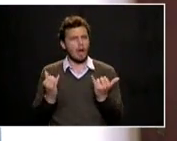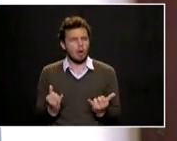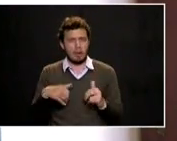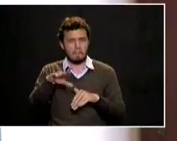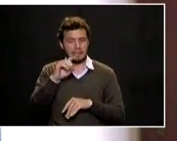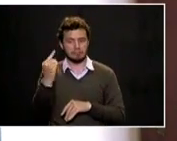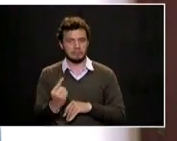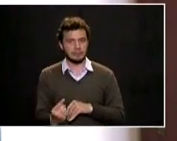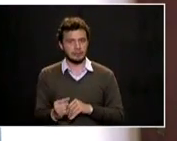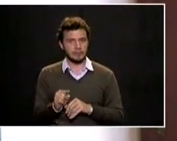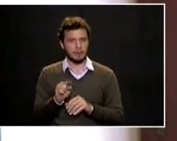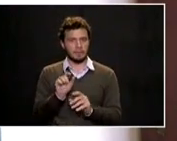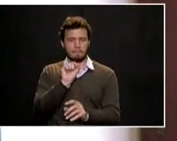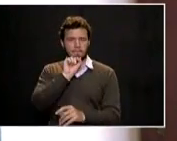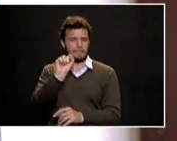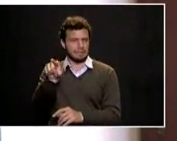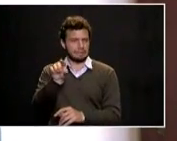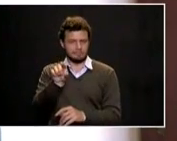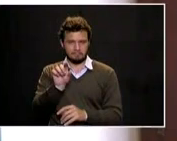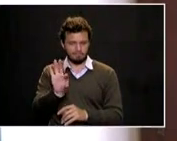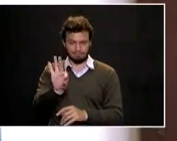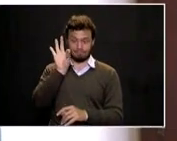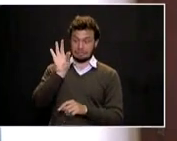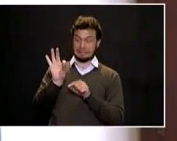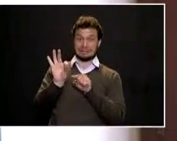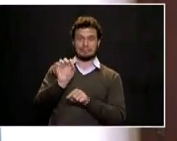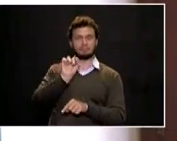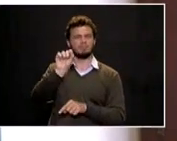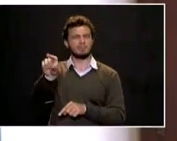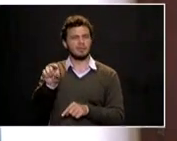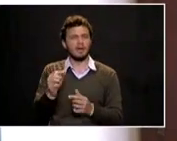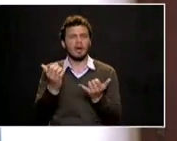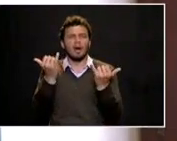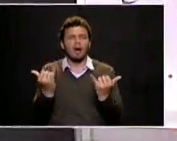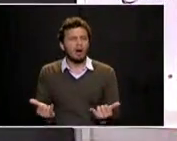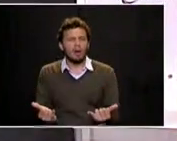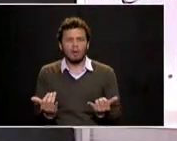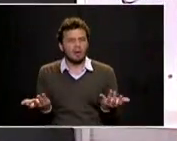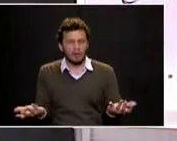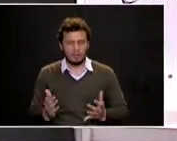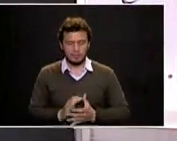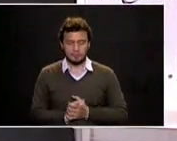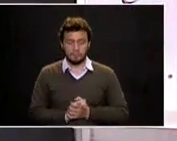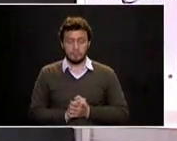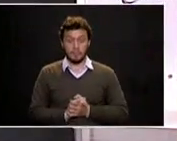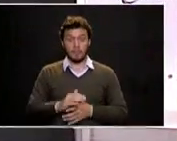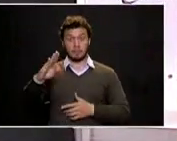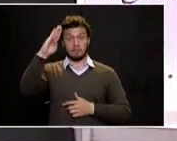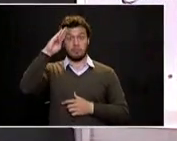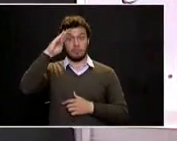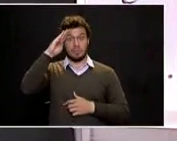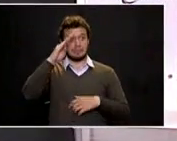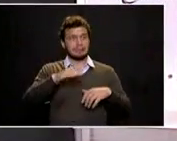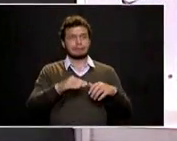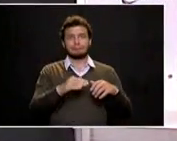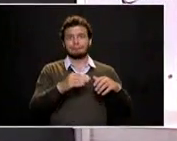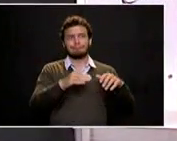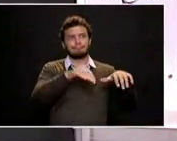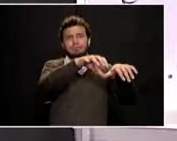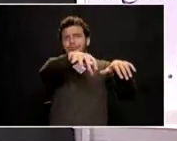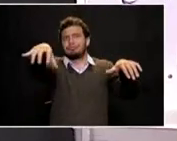queremos preguntar por la crisis carcelaria. Las estaciones de policía están colapsadas,